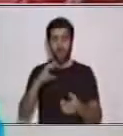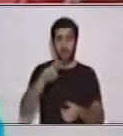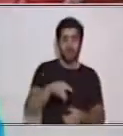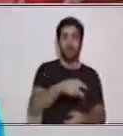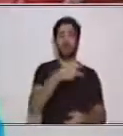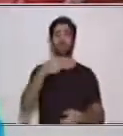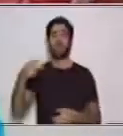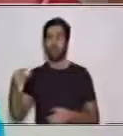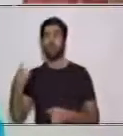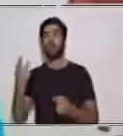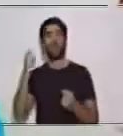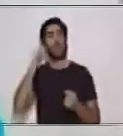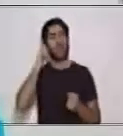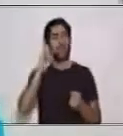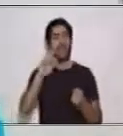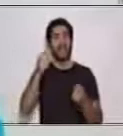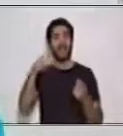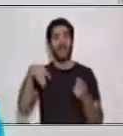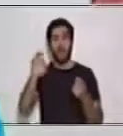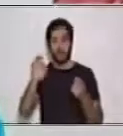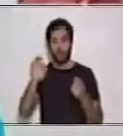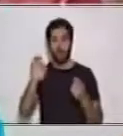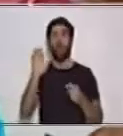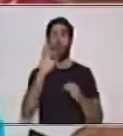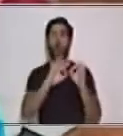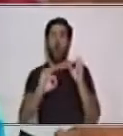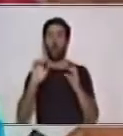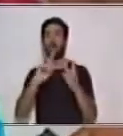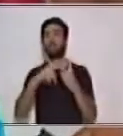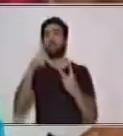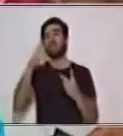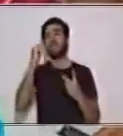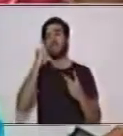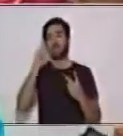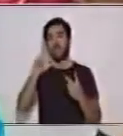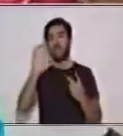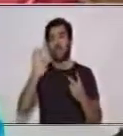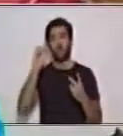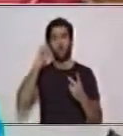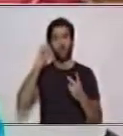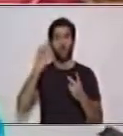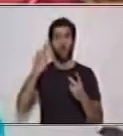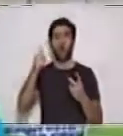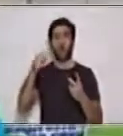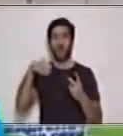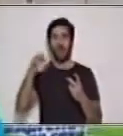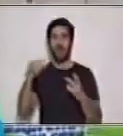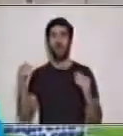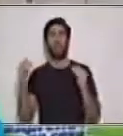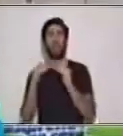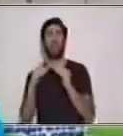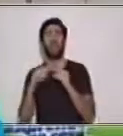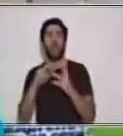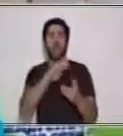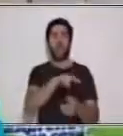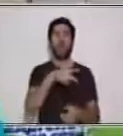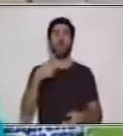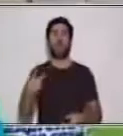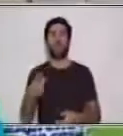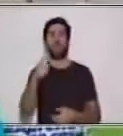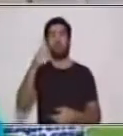peso? ¿A cuántos kilogramos y gramos equivale su peso?